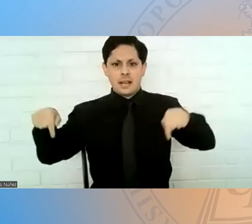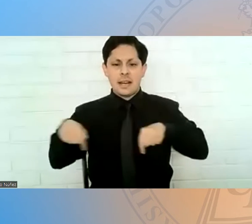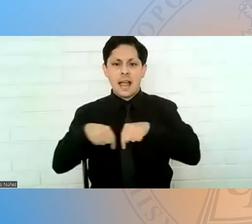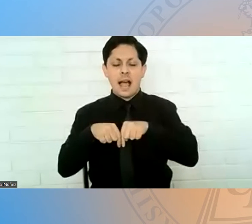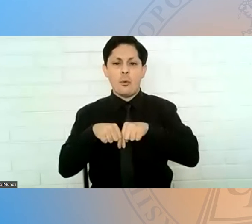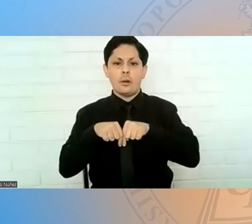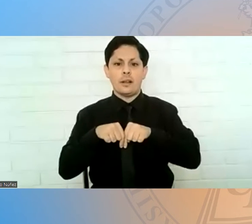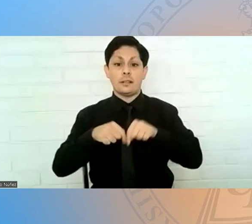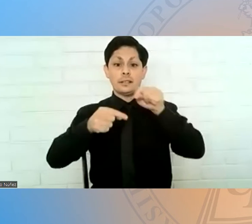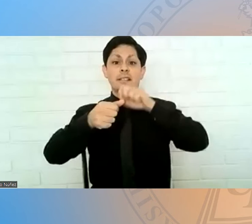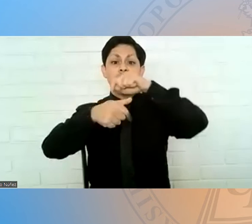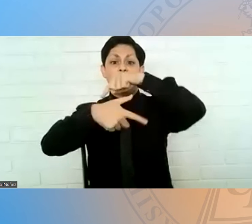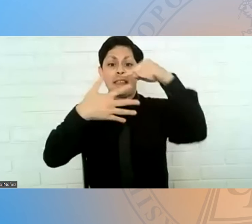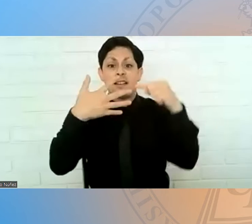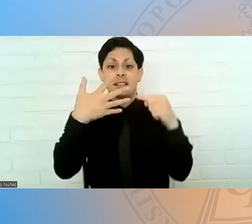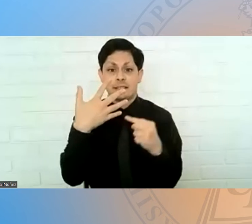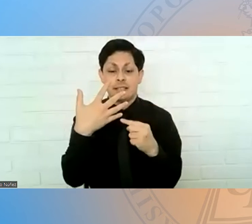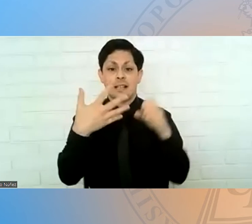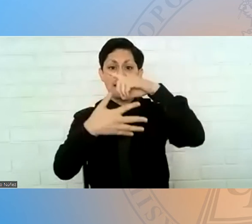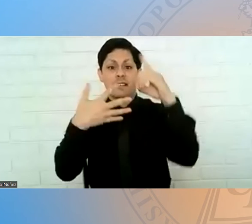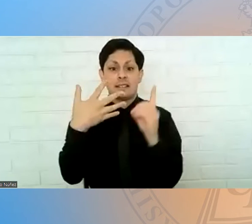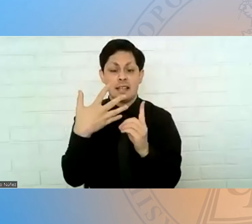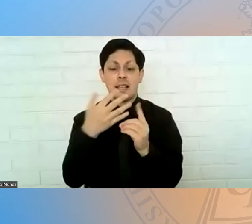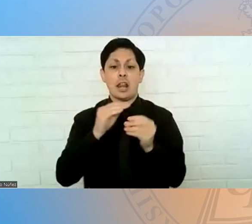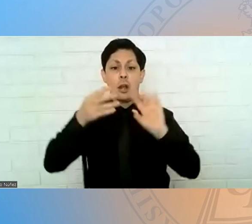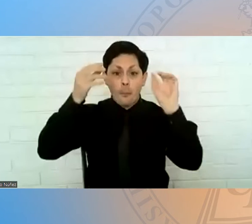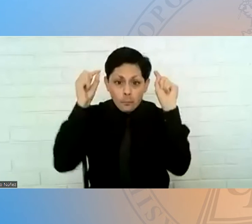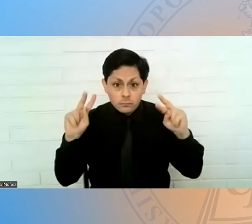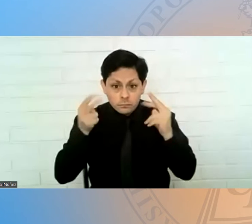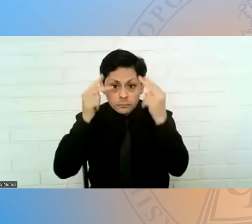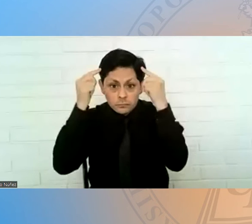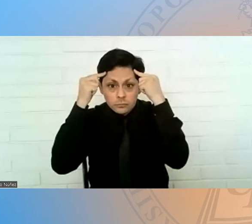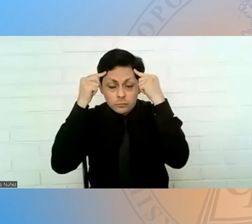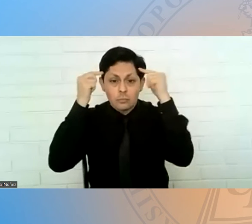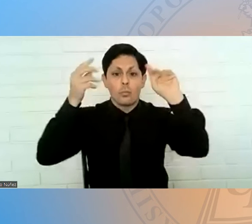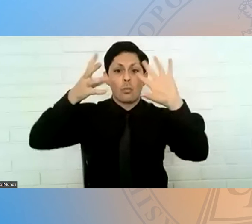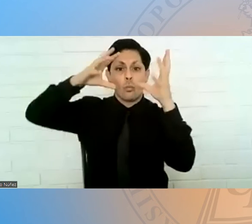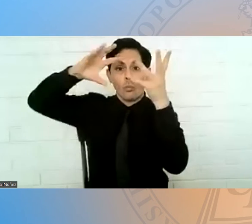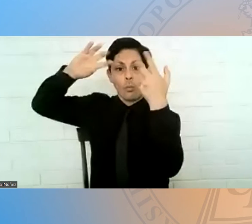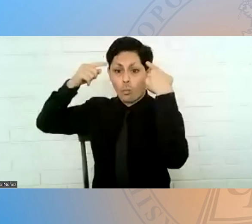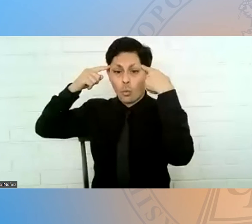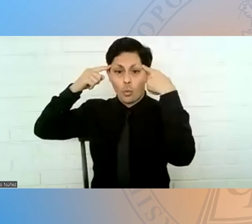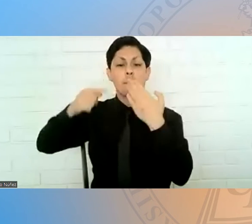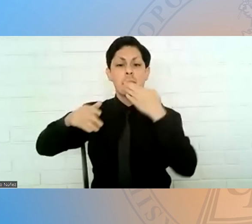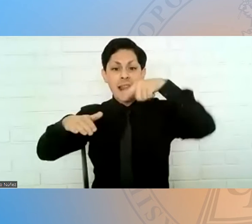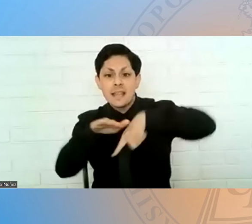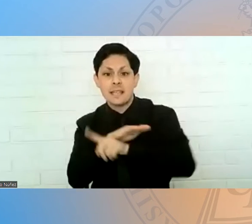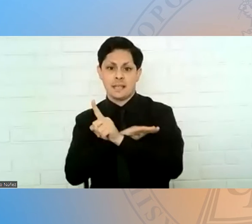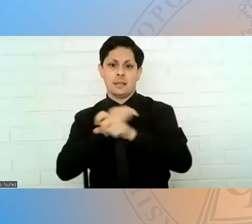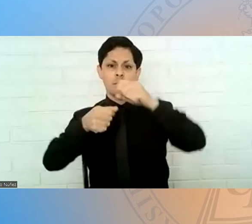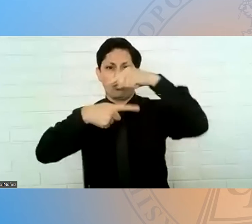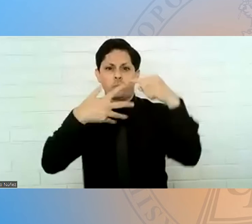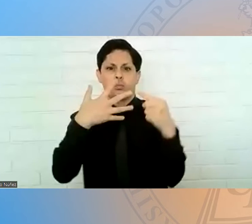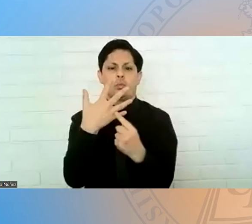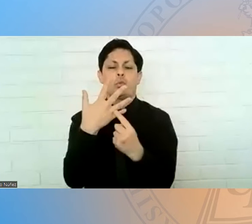la diversidad en la construcción del mundo y el saber pedagógico y la interculturalidad.